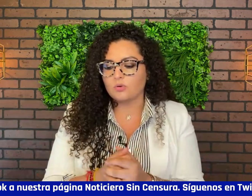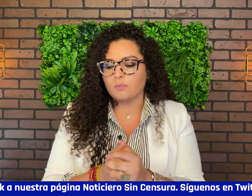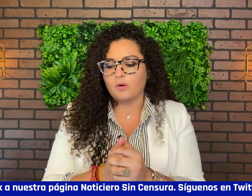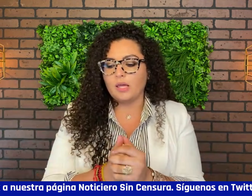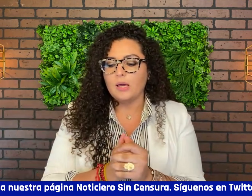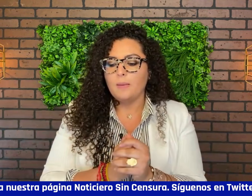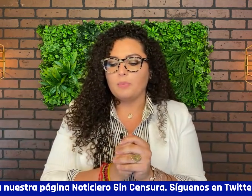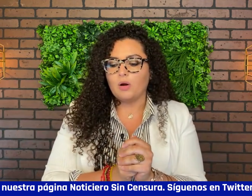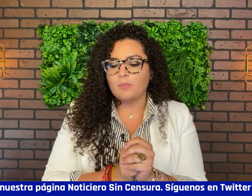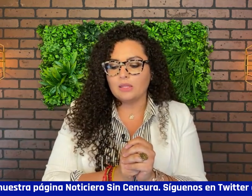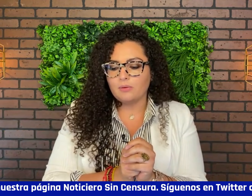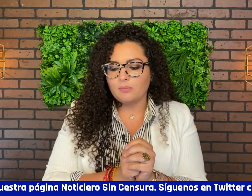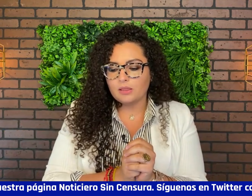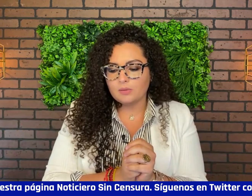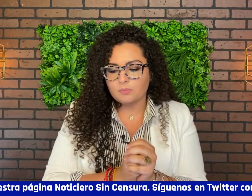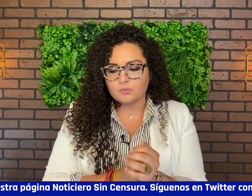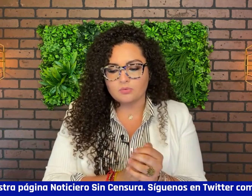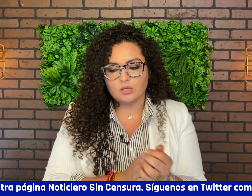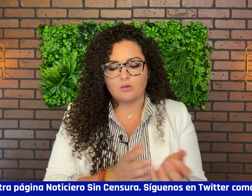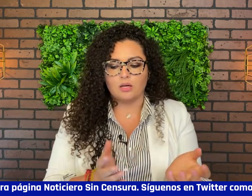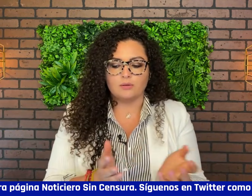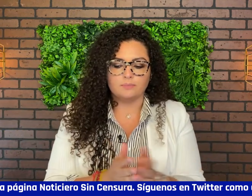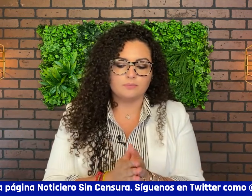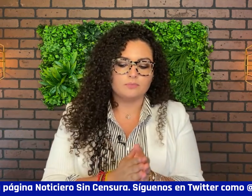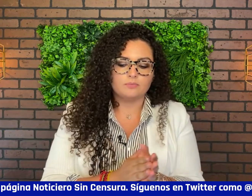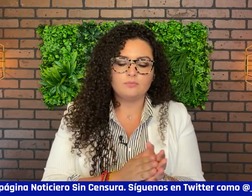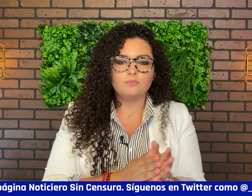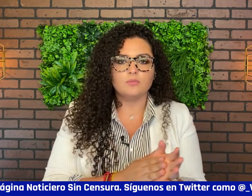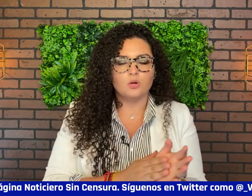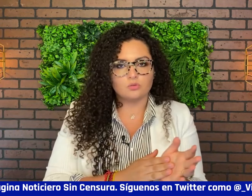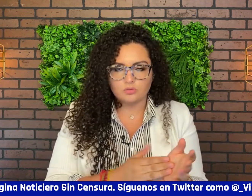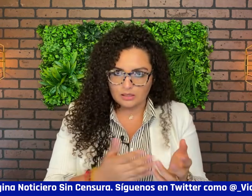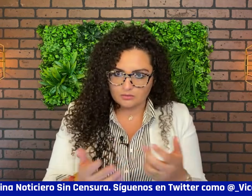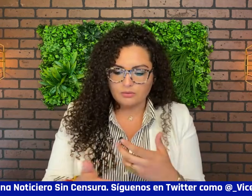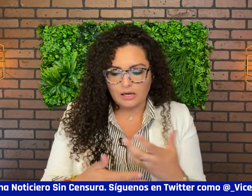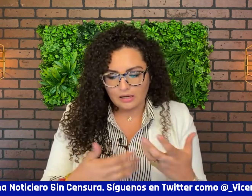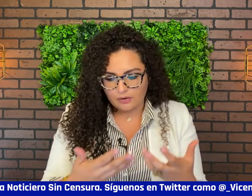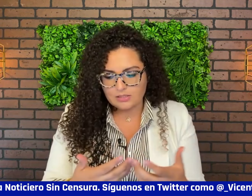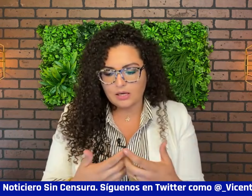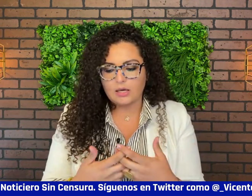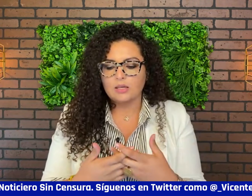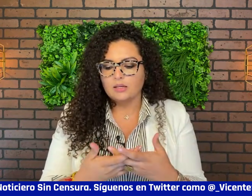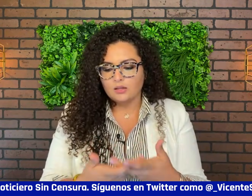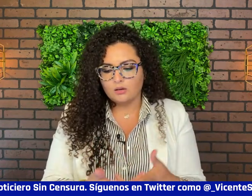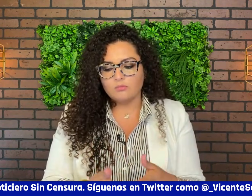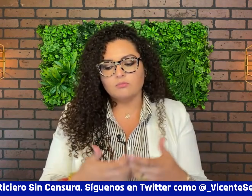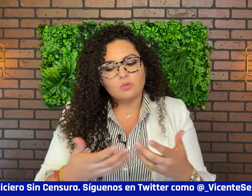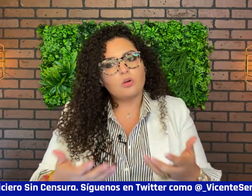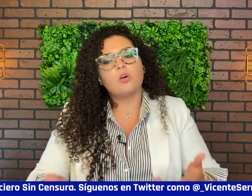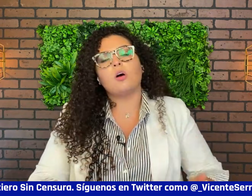popular chona, que surge por ahí, pero lamentablemente, pues, híjole, o sea, ahora sí que,